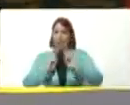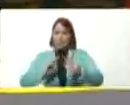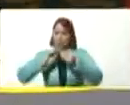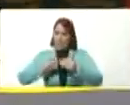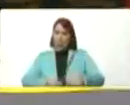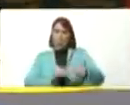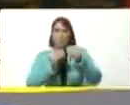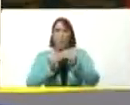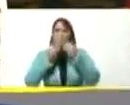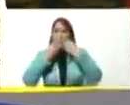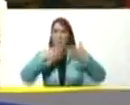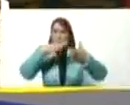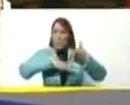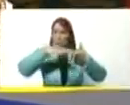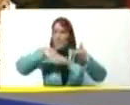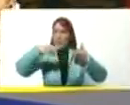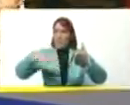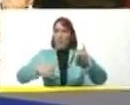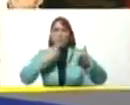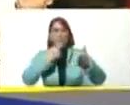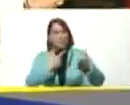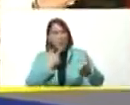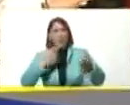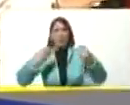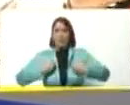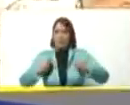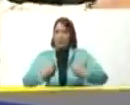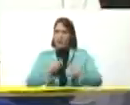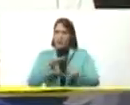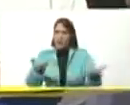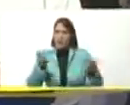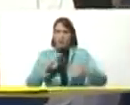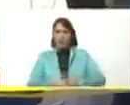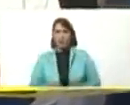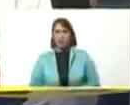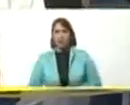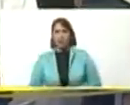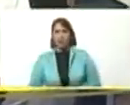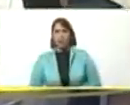arregladita, bien pintadita. Qué bello es vivir así, ¿verdad?